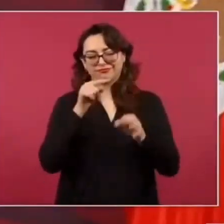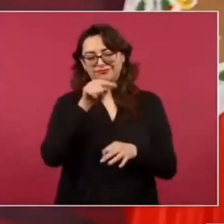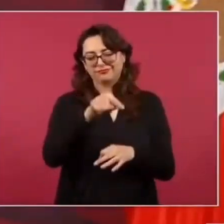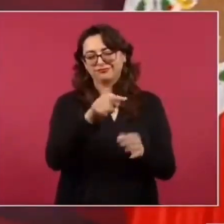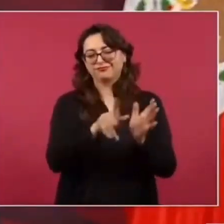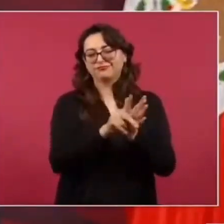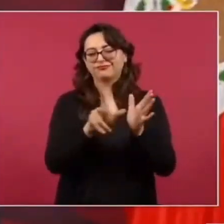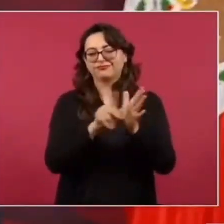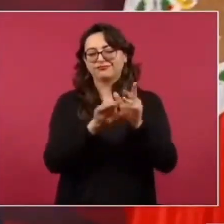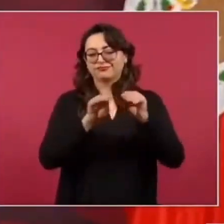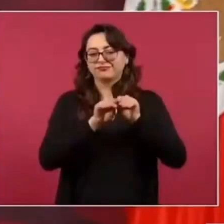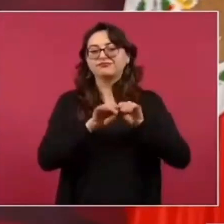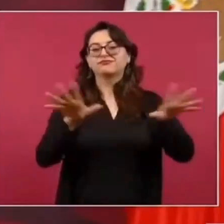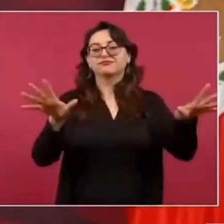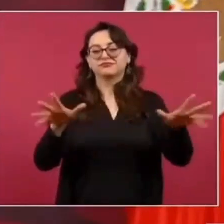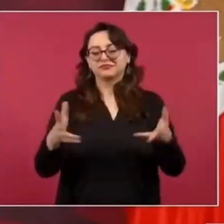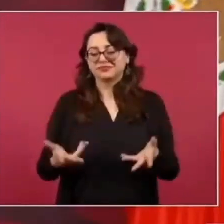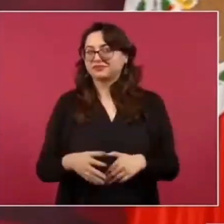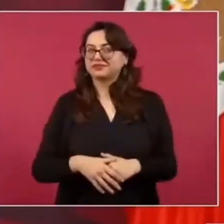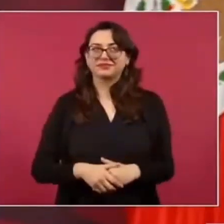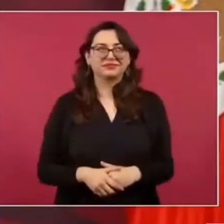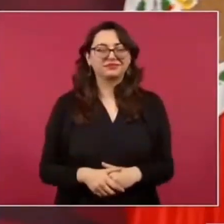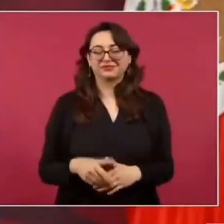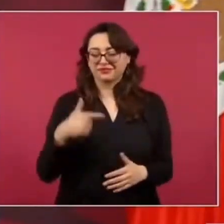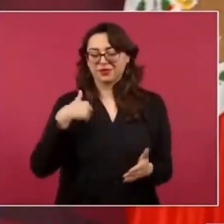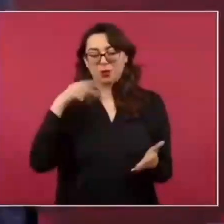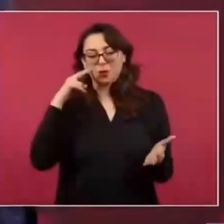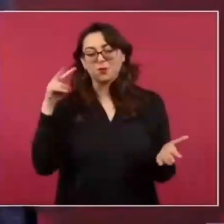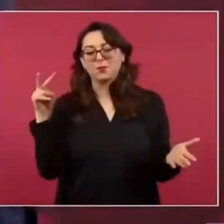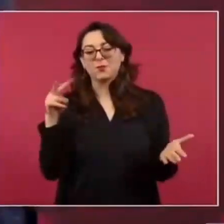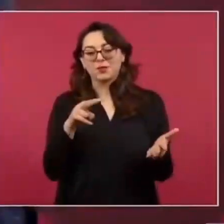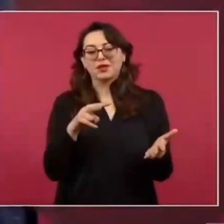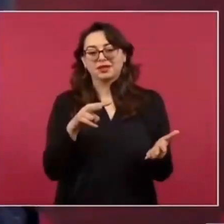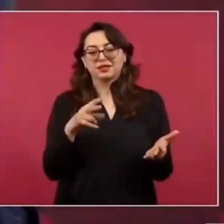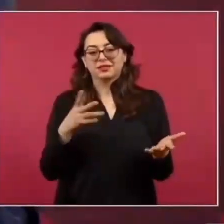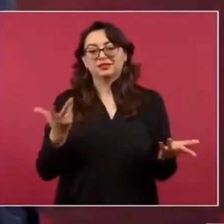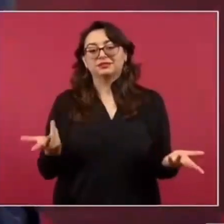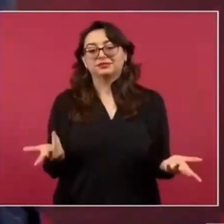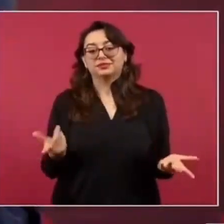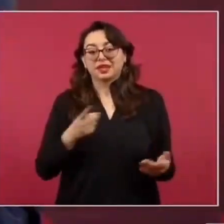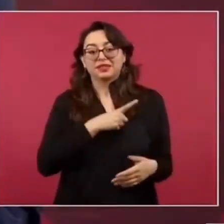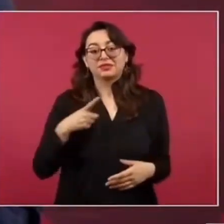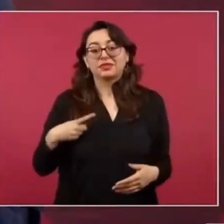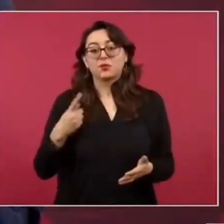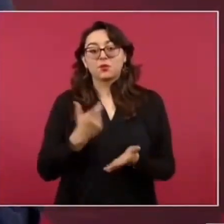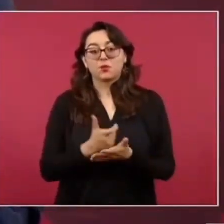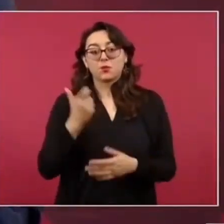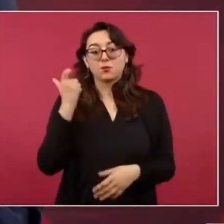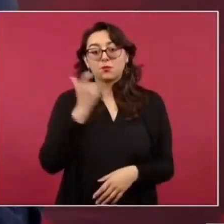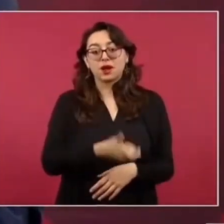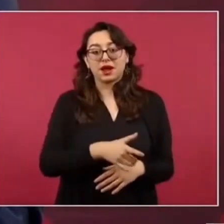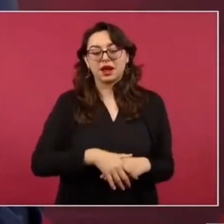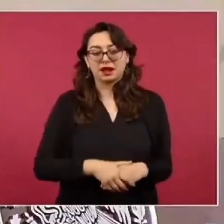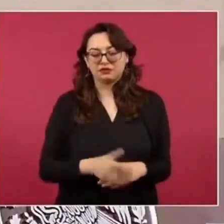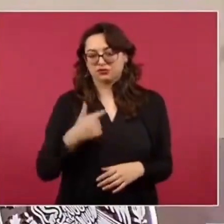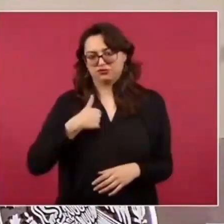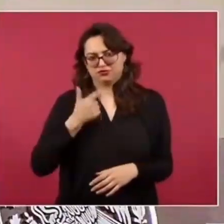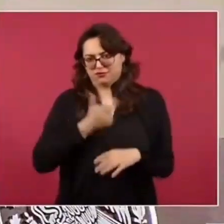pues sí, debe estar acá, porque como hay que pagar ahí, pues ya ni modo, solo que fuese yo masoquista,